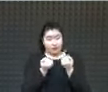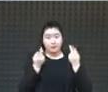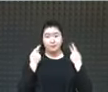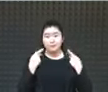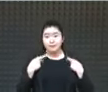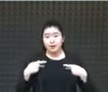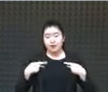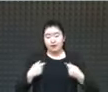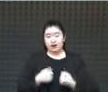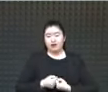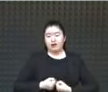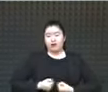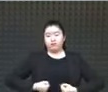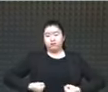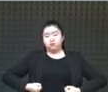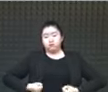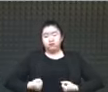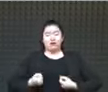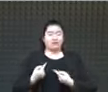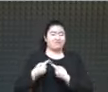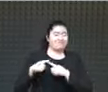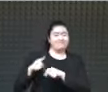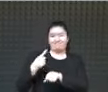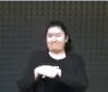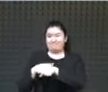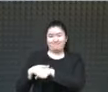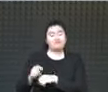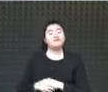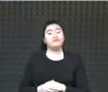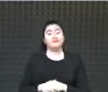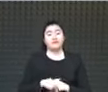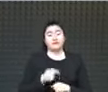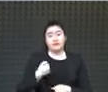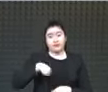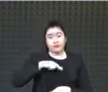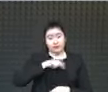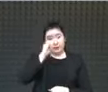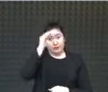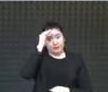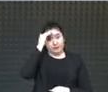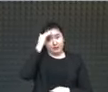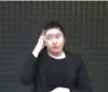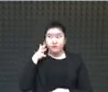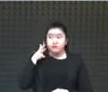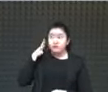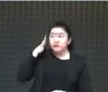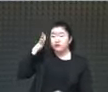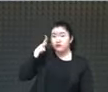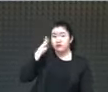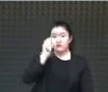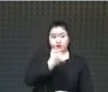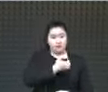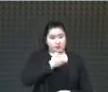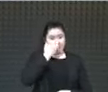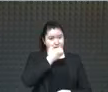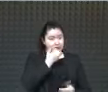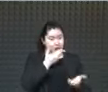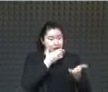largo plazo de que nuestros niños y niñas sigan sin ir a clases presenciales, también